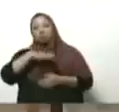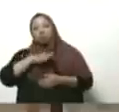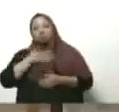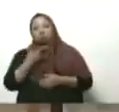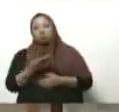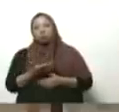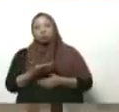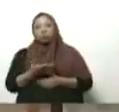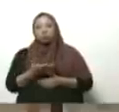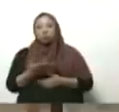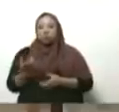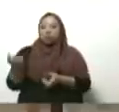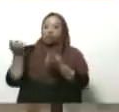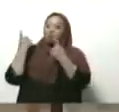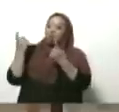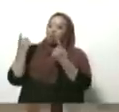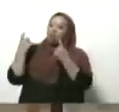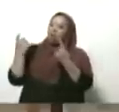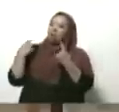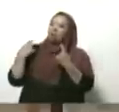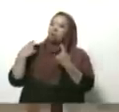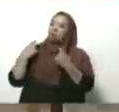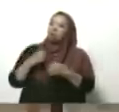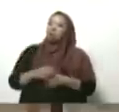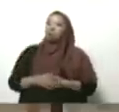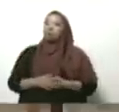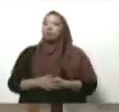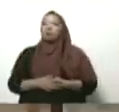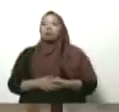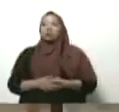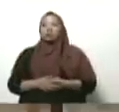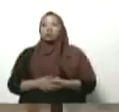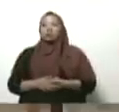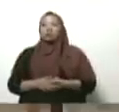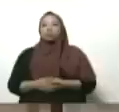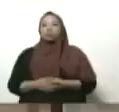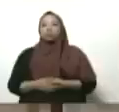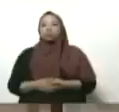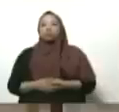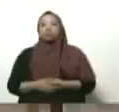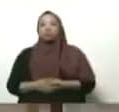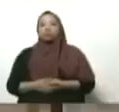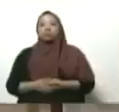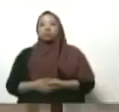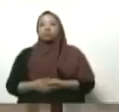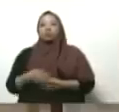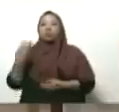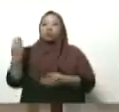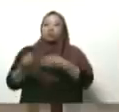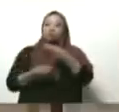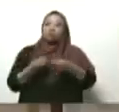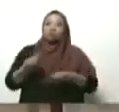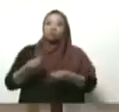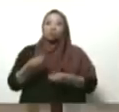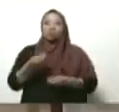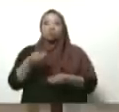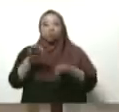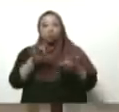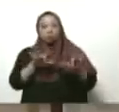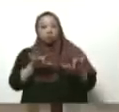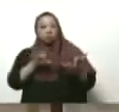atendiendo porque su papel no a nivel de recepción de recepcionistas